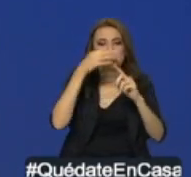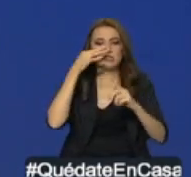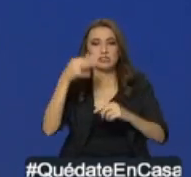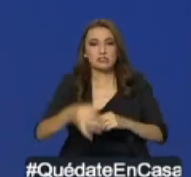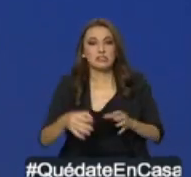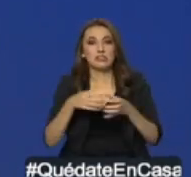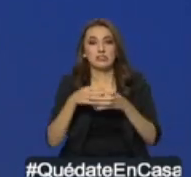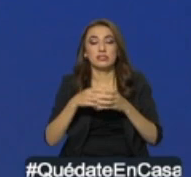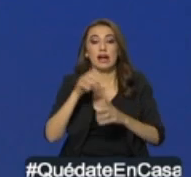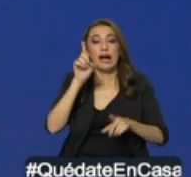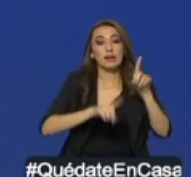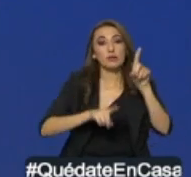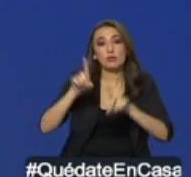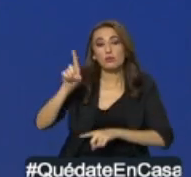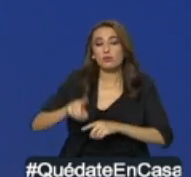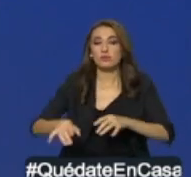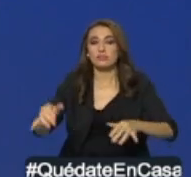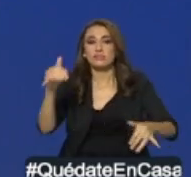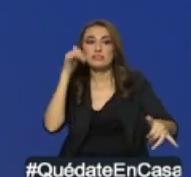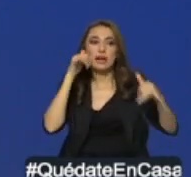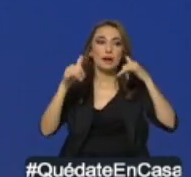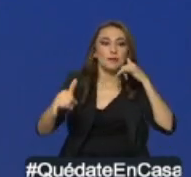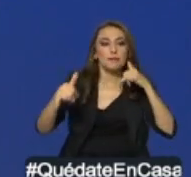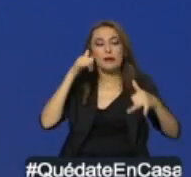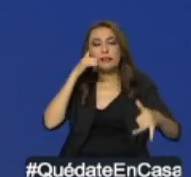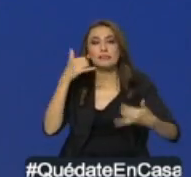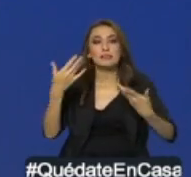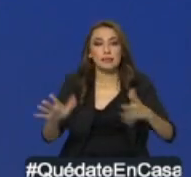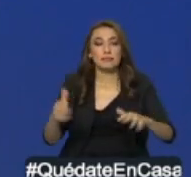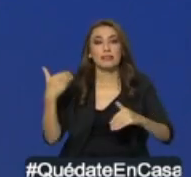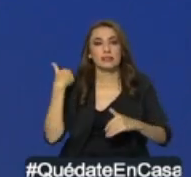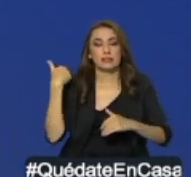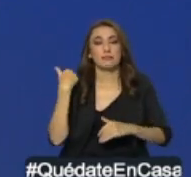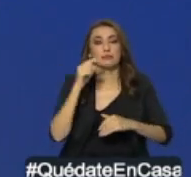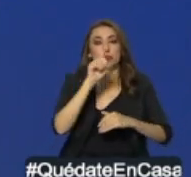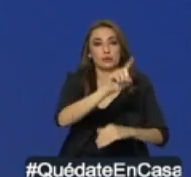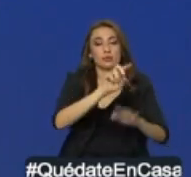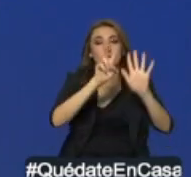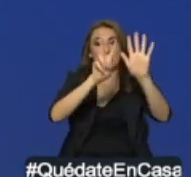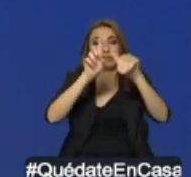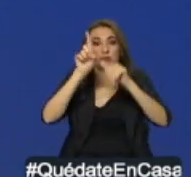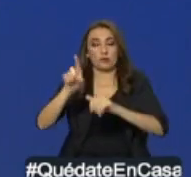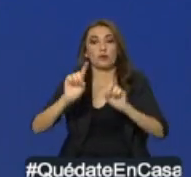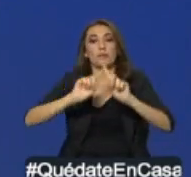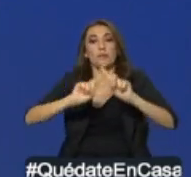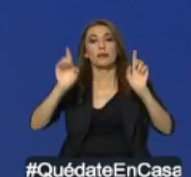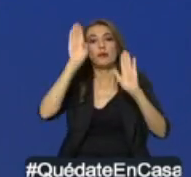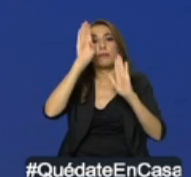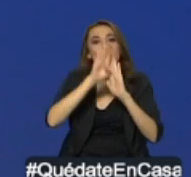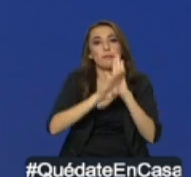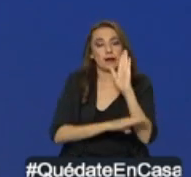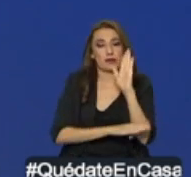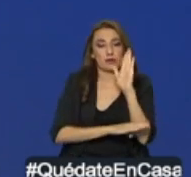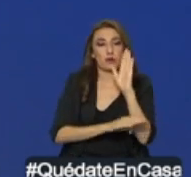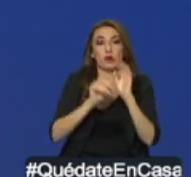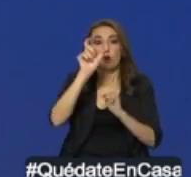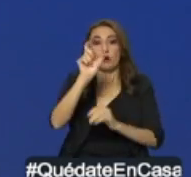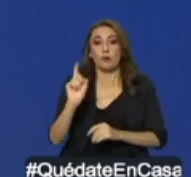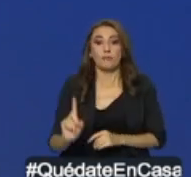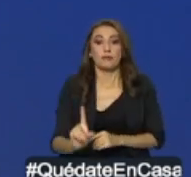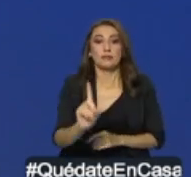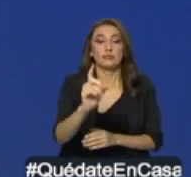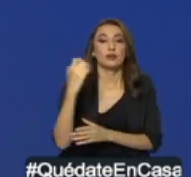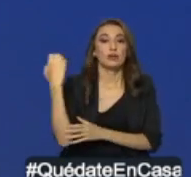el número de llamadas al 171 ha disminuyendo y el número de pacientes que acuden a